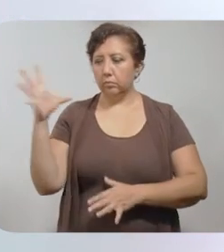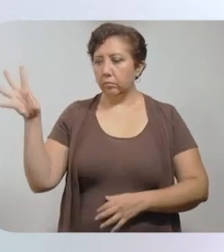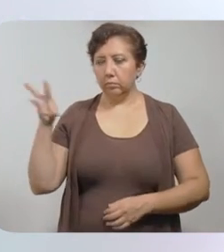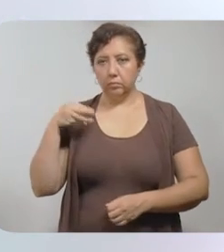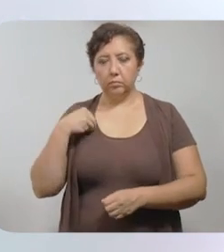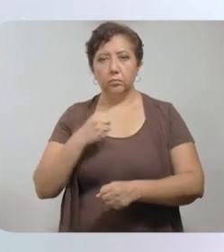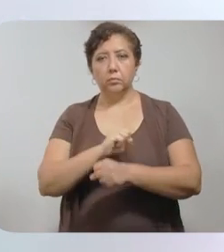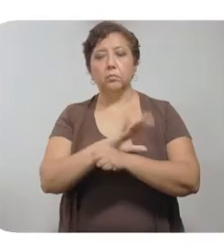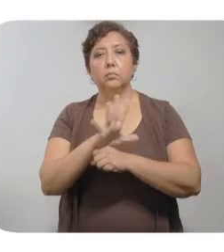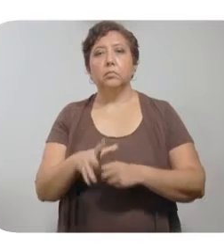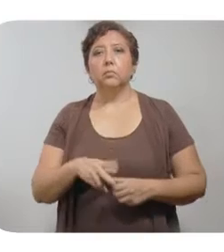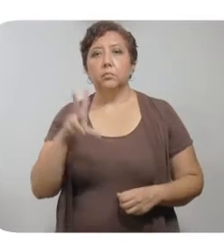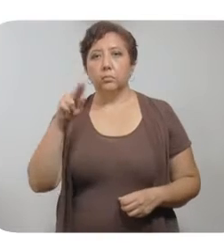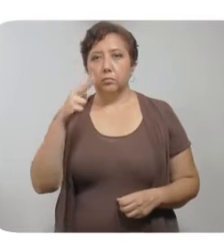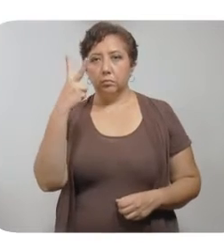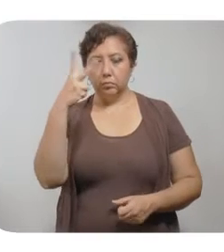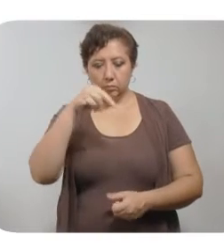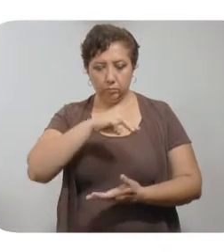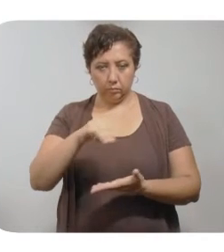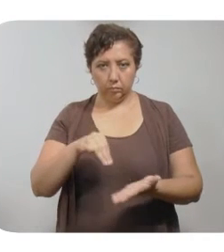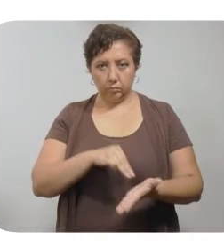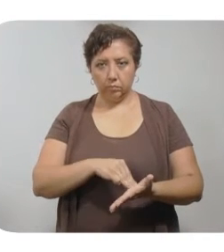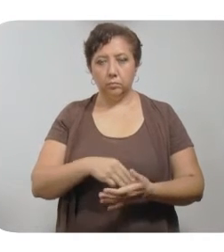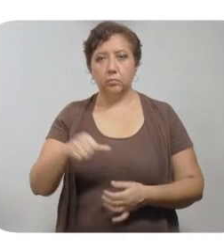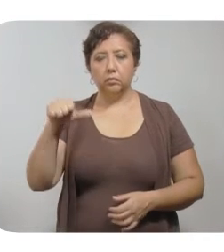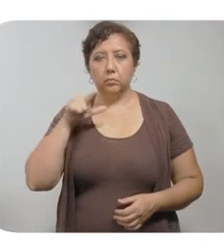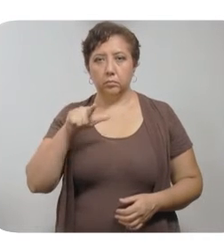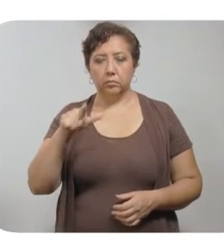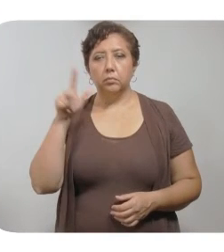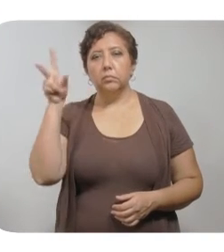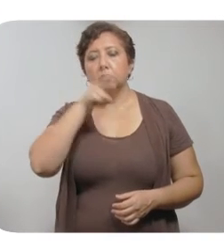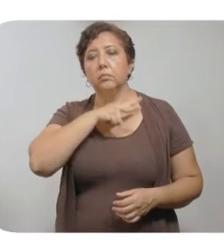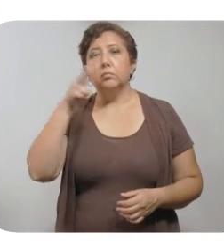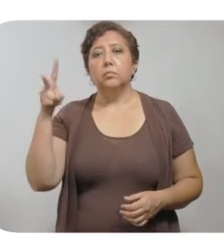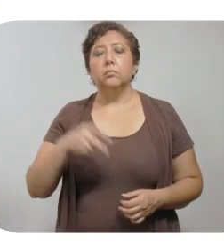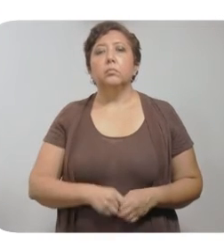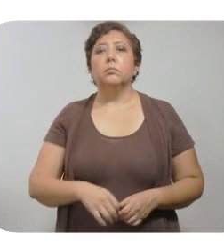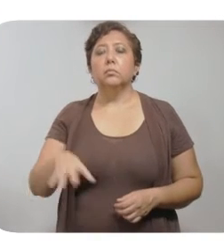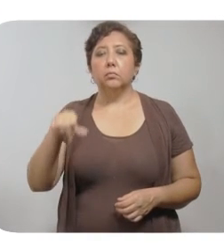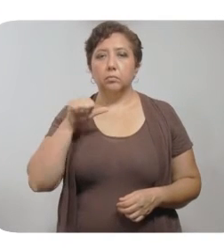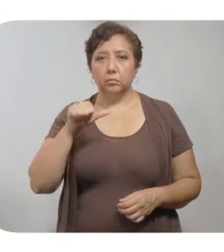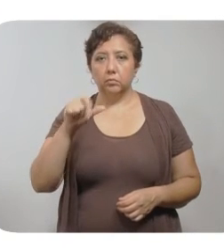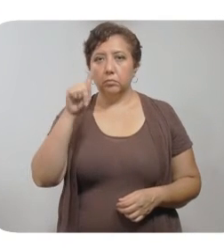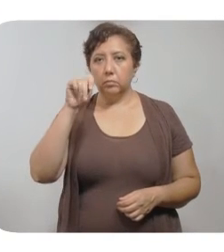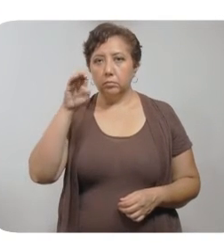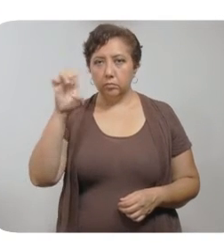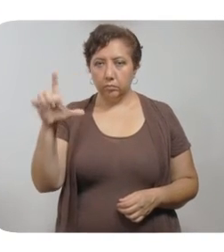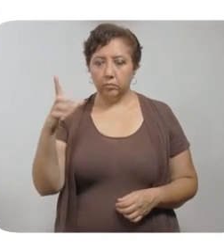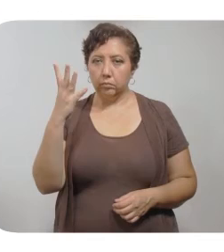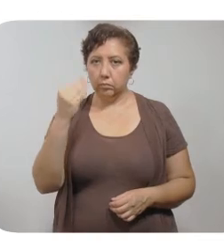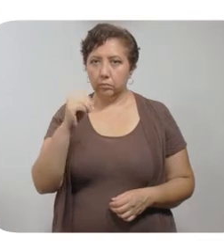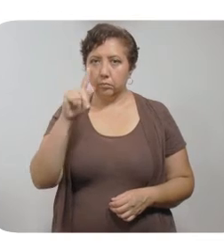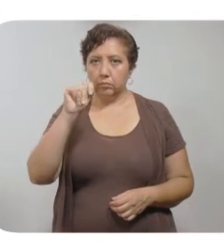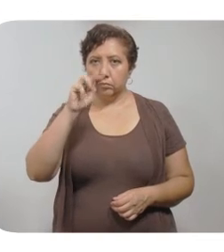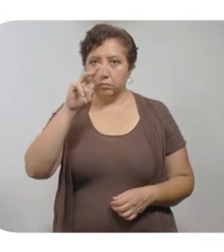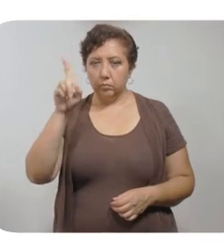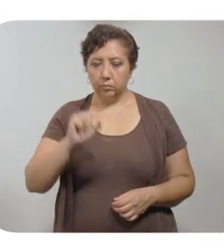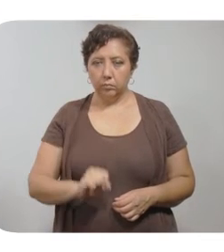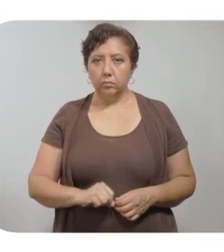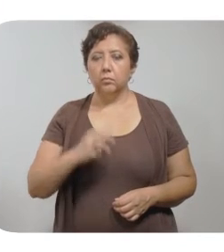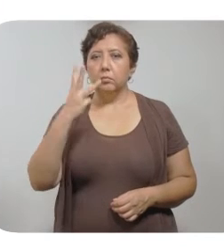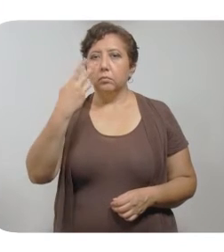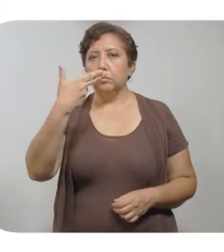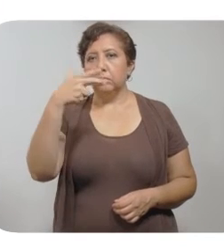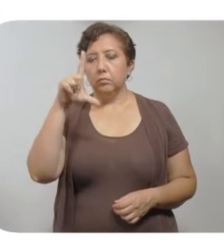contagios de coronavirus, 82 en Mérida, 17 en Valladolid, 16 en Ticul, 9 en Temozón, 3